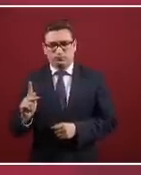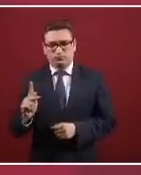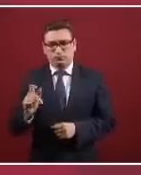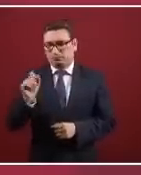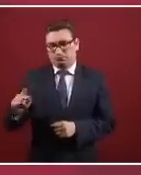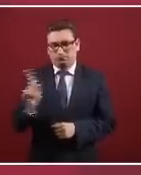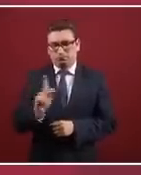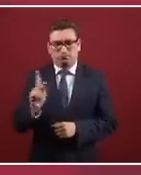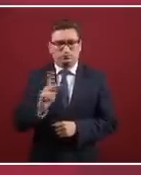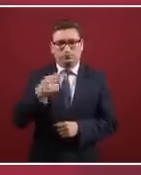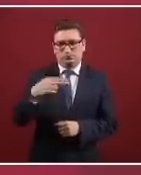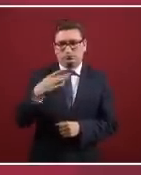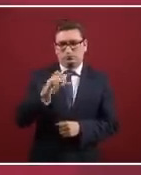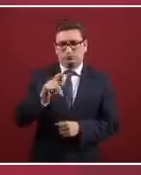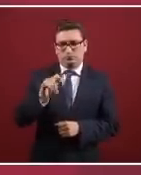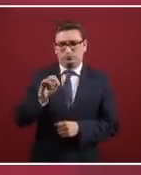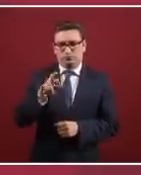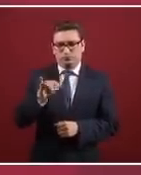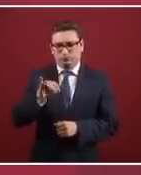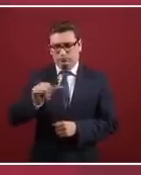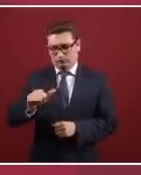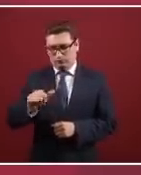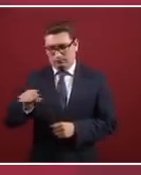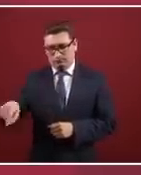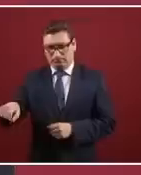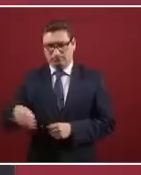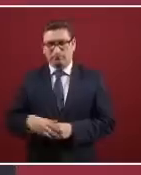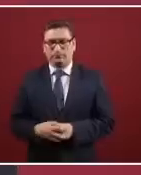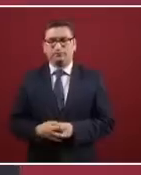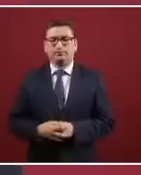Contraloría. Pero además,